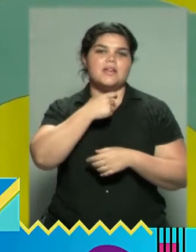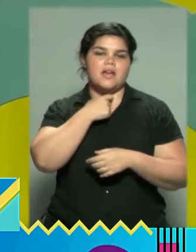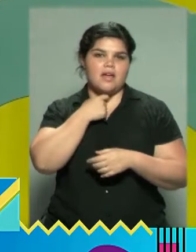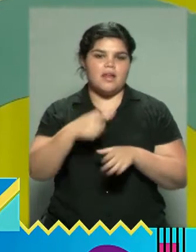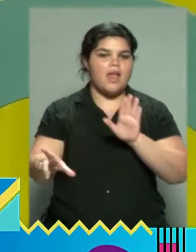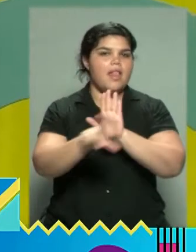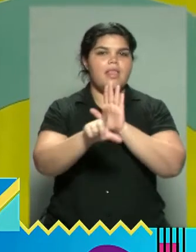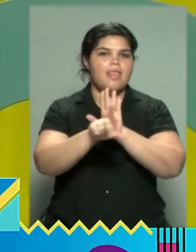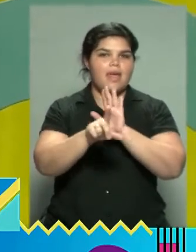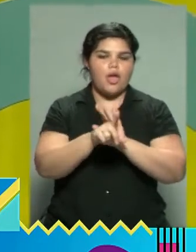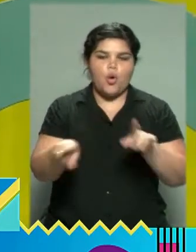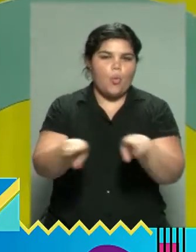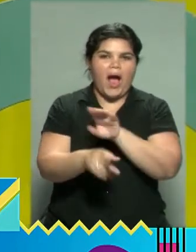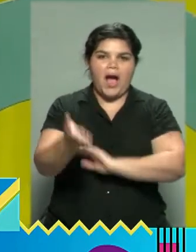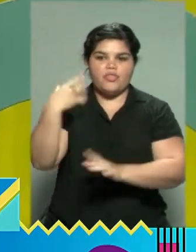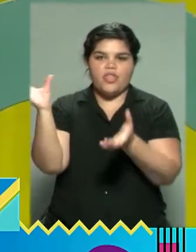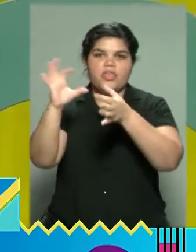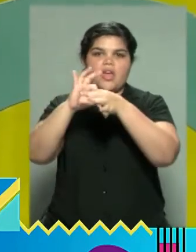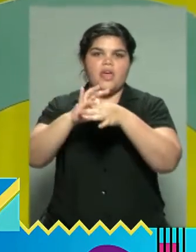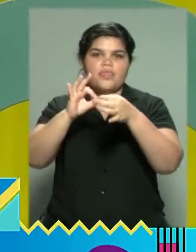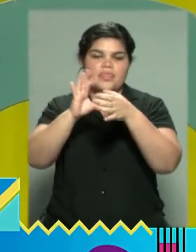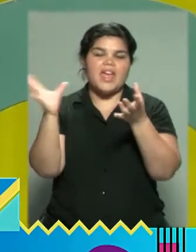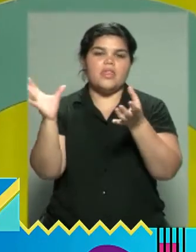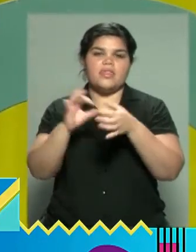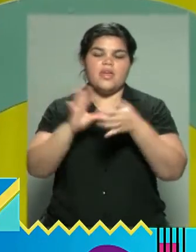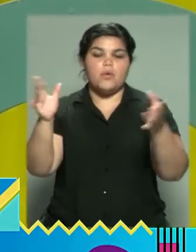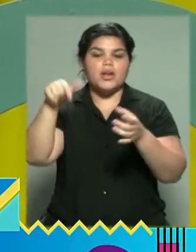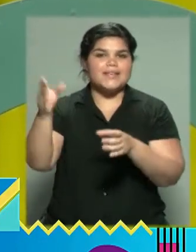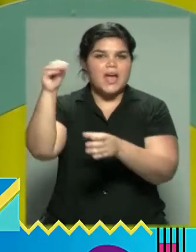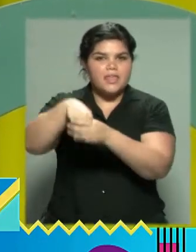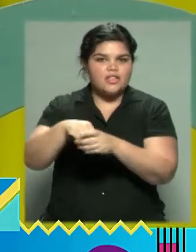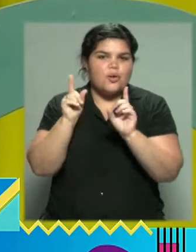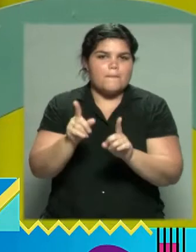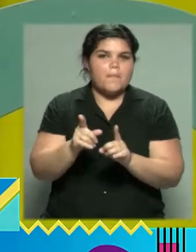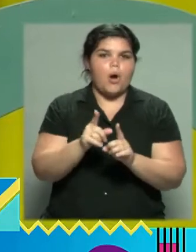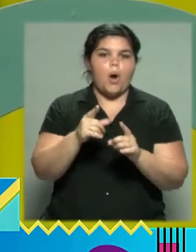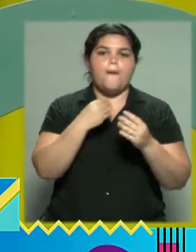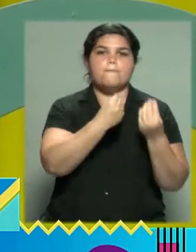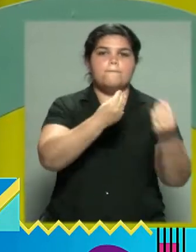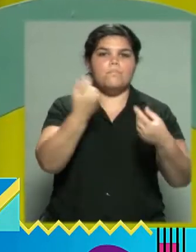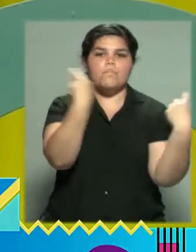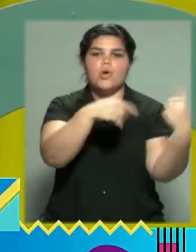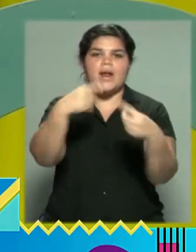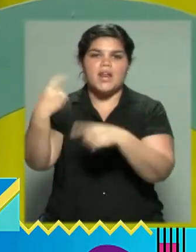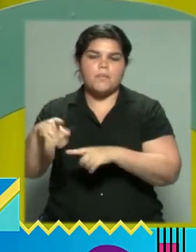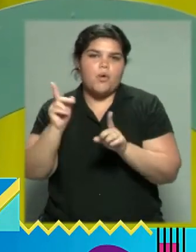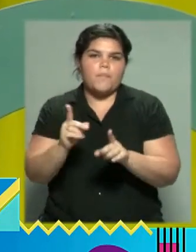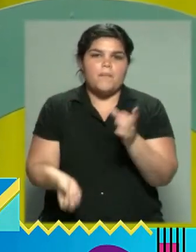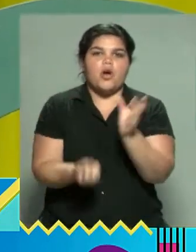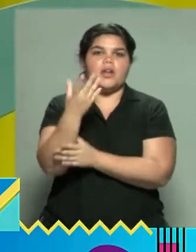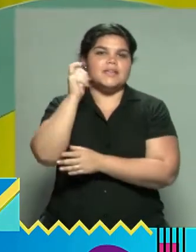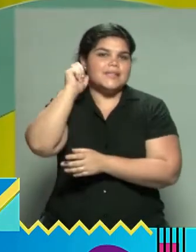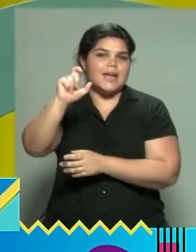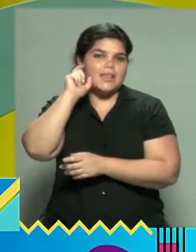para garantizar una democracia dentro de los sindicatos y volver al pluralismo del que se hablaba cuando se crea la CGT. Pero bueno, esta ley